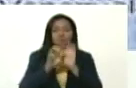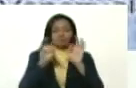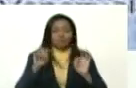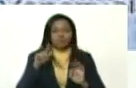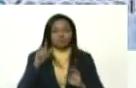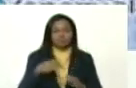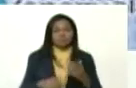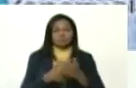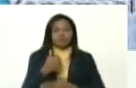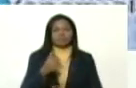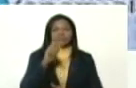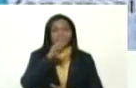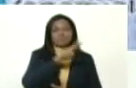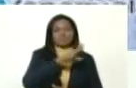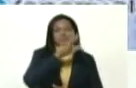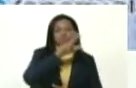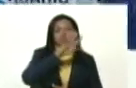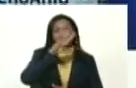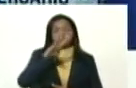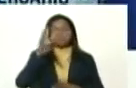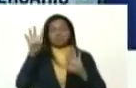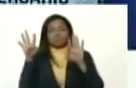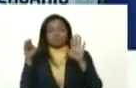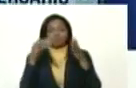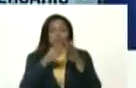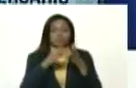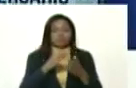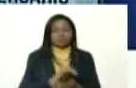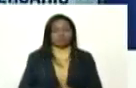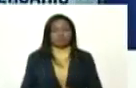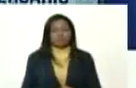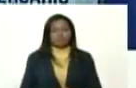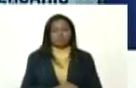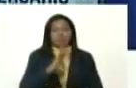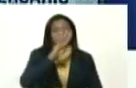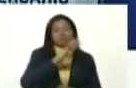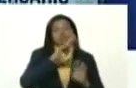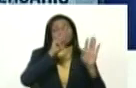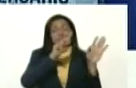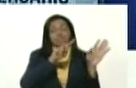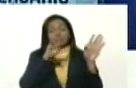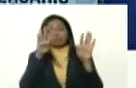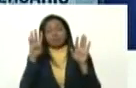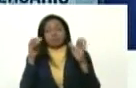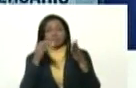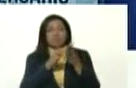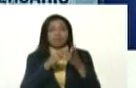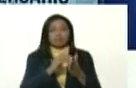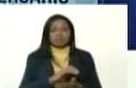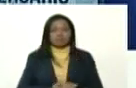más 349 mil, ¿cuánto te da? 469 mil